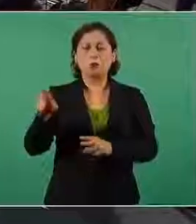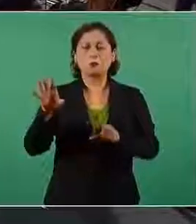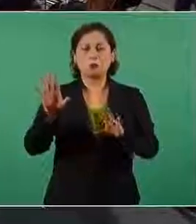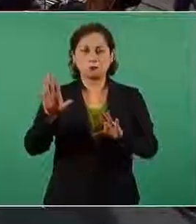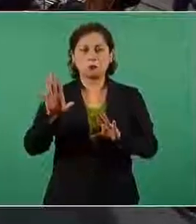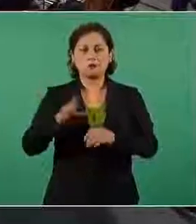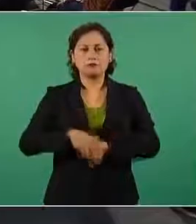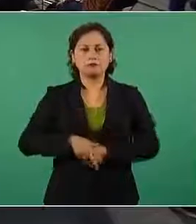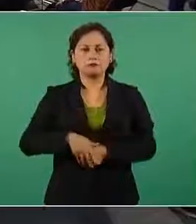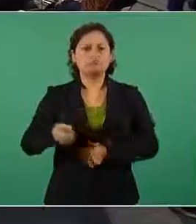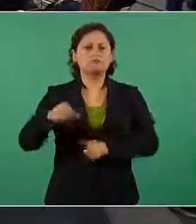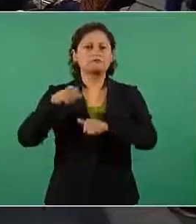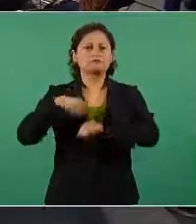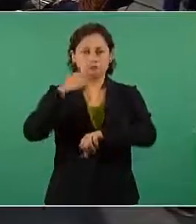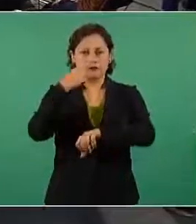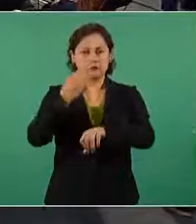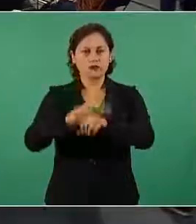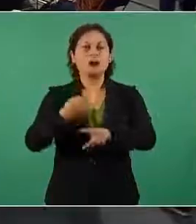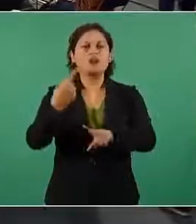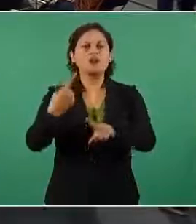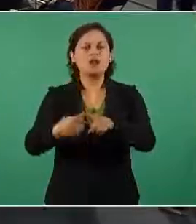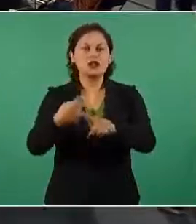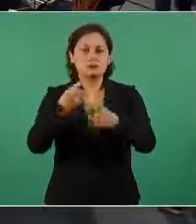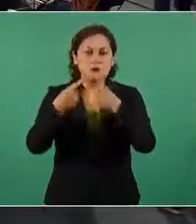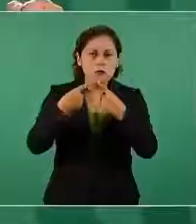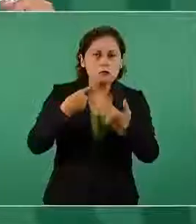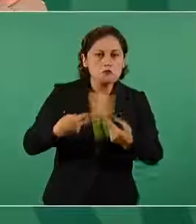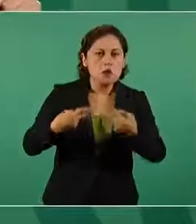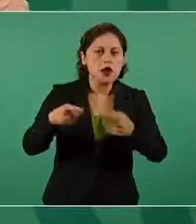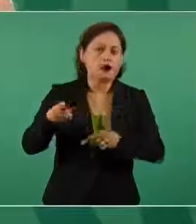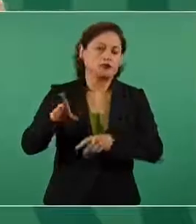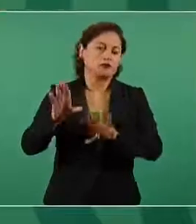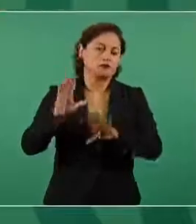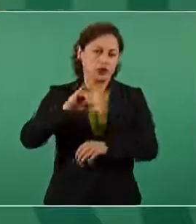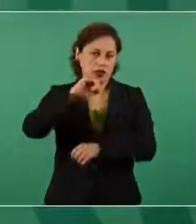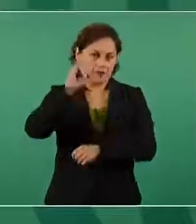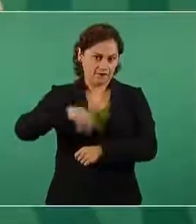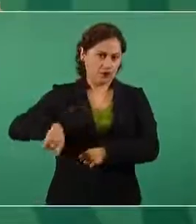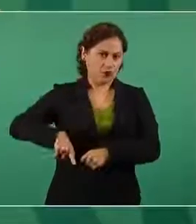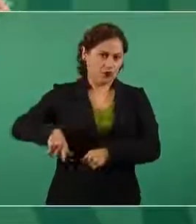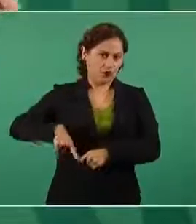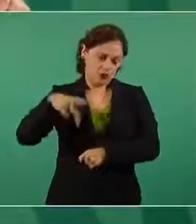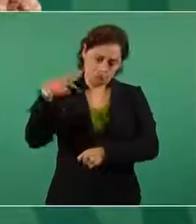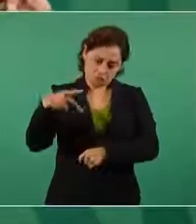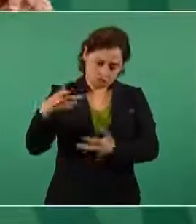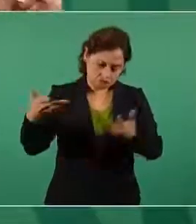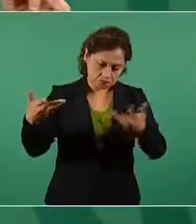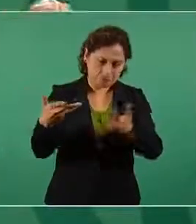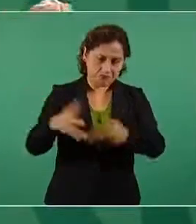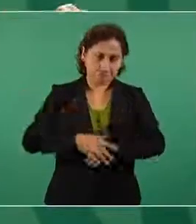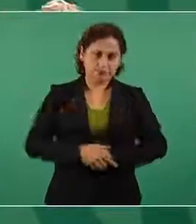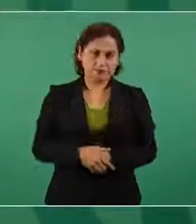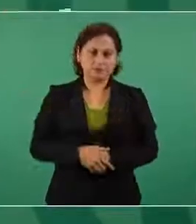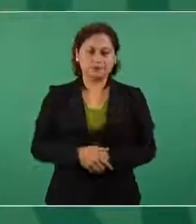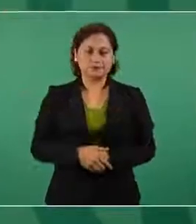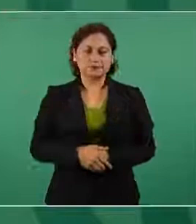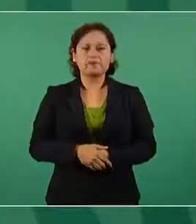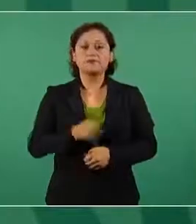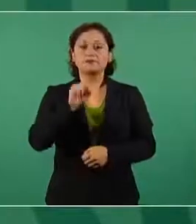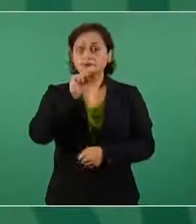Esto lo vio la jefa de gobierno. Y también ya la Fiscalía de